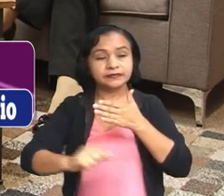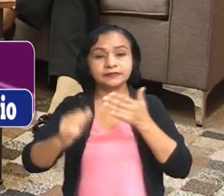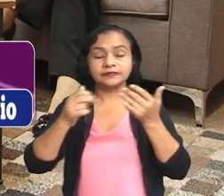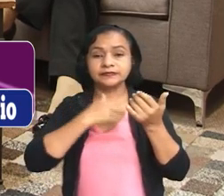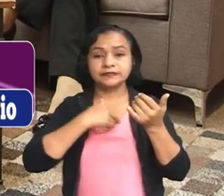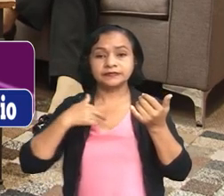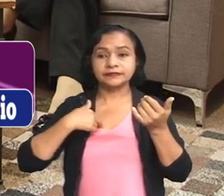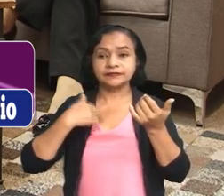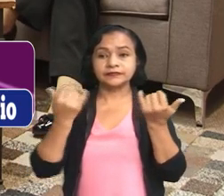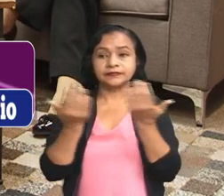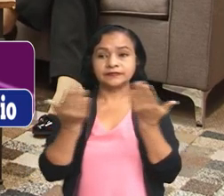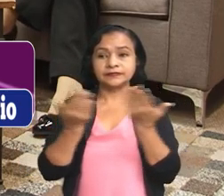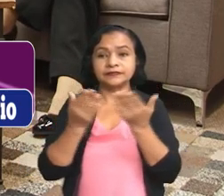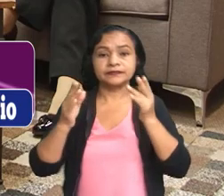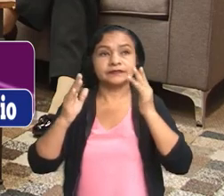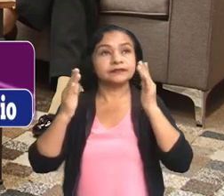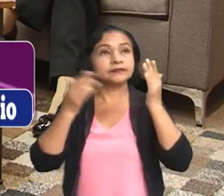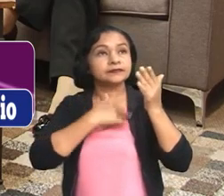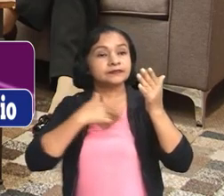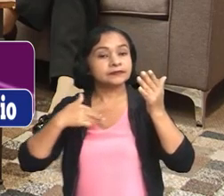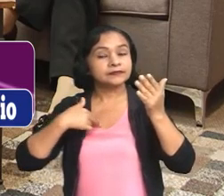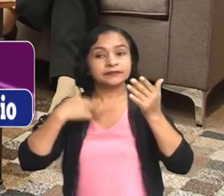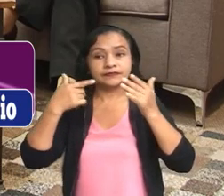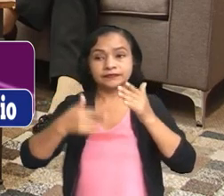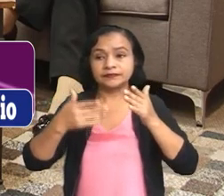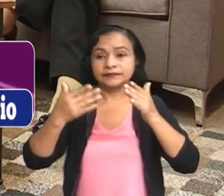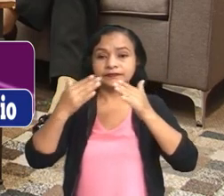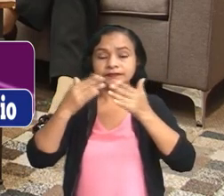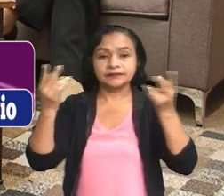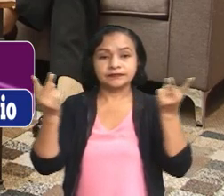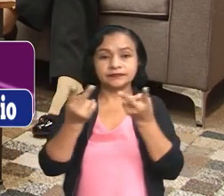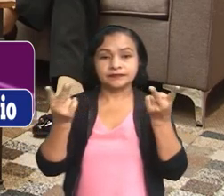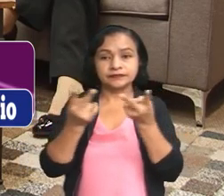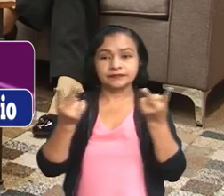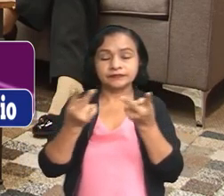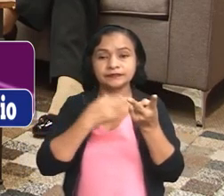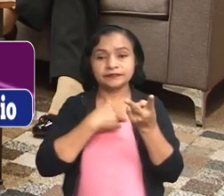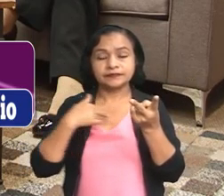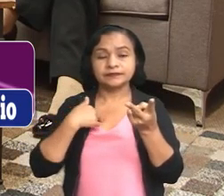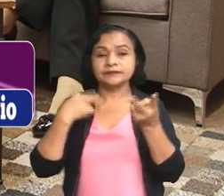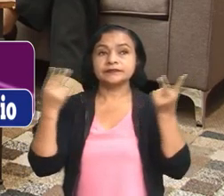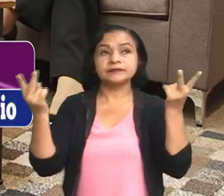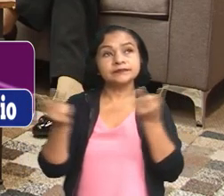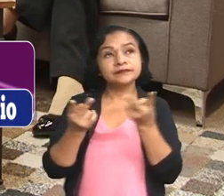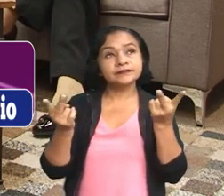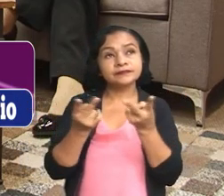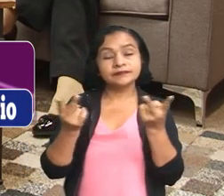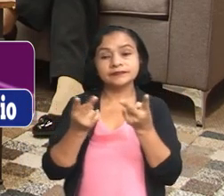dio ese techo, que nos ha dado este piso para convivir y saber convivir.